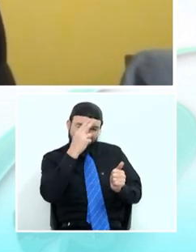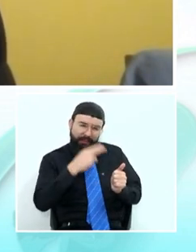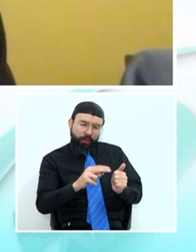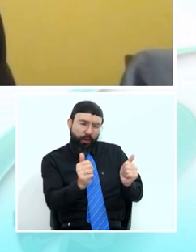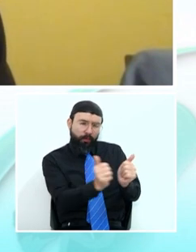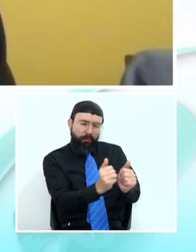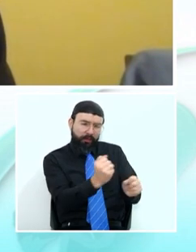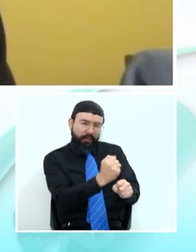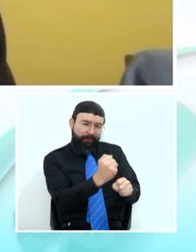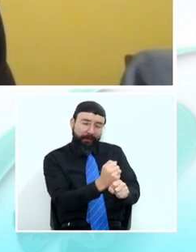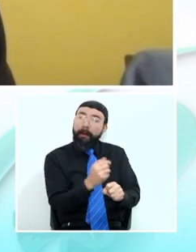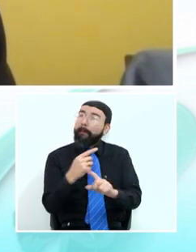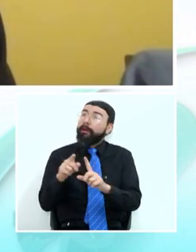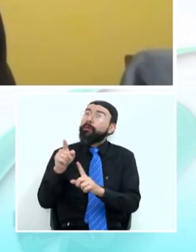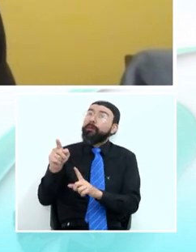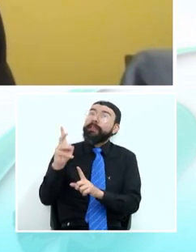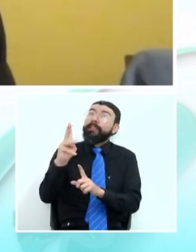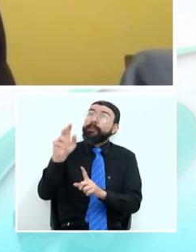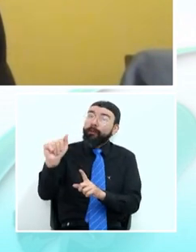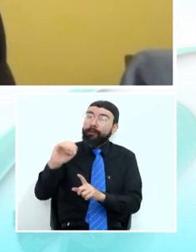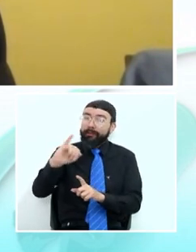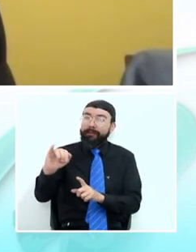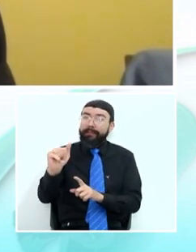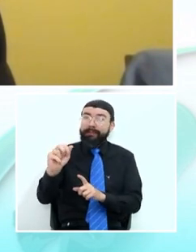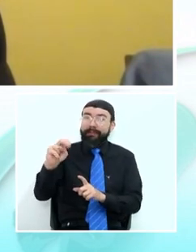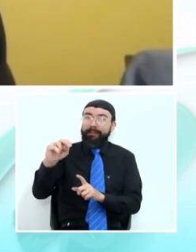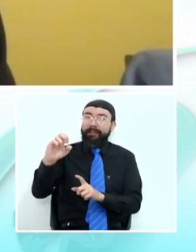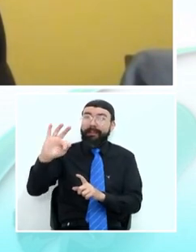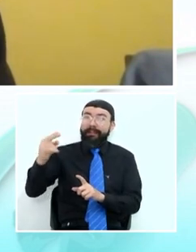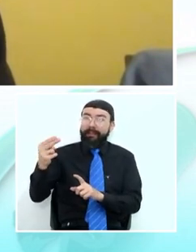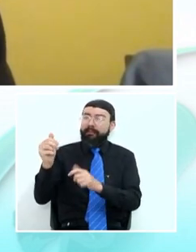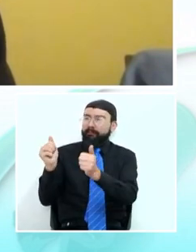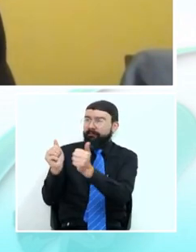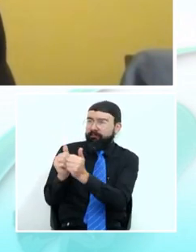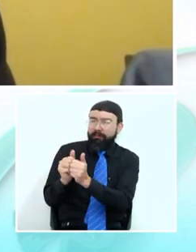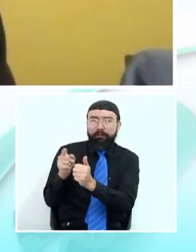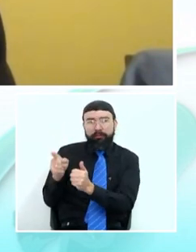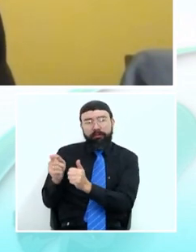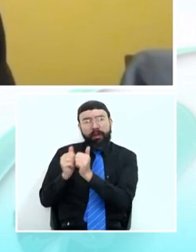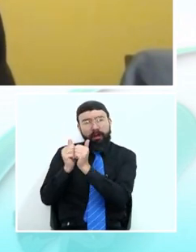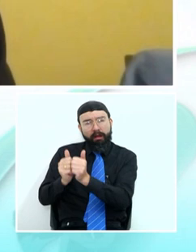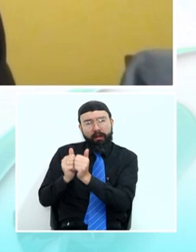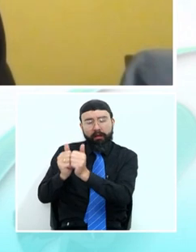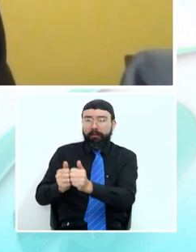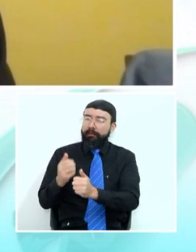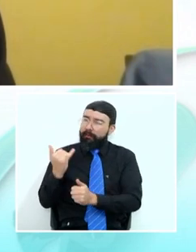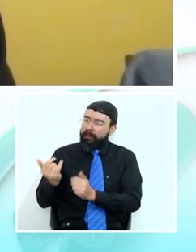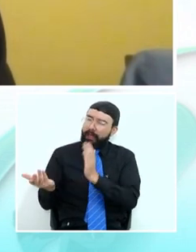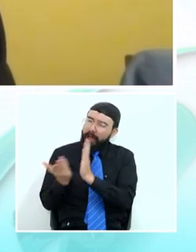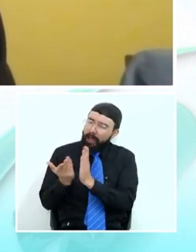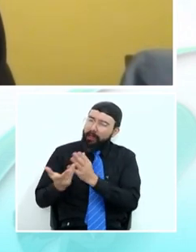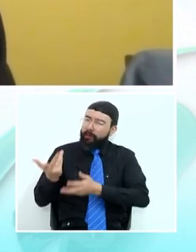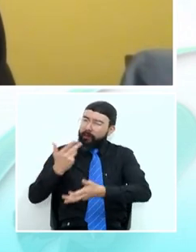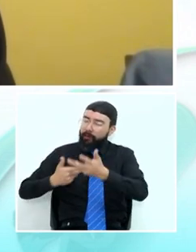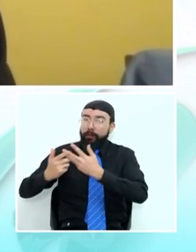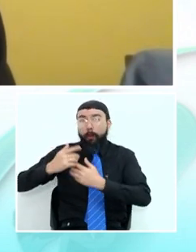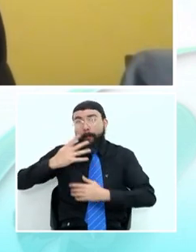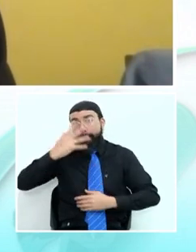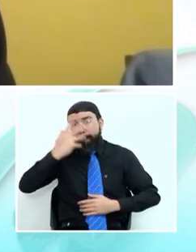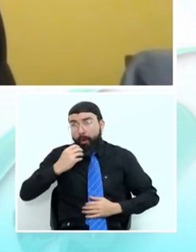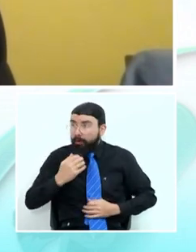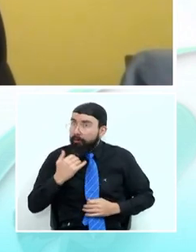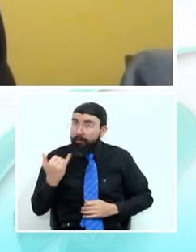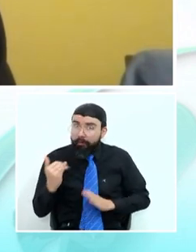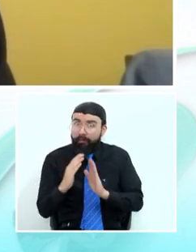está con Janet, su esposa, ahí escribiendo y acompañando toda esta parte educativa. Maravilloso todos estos libros. Qué bueno que ya están